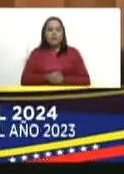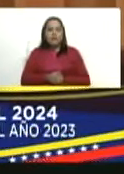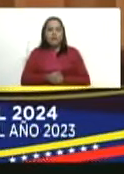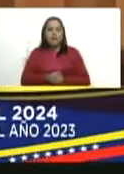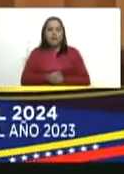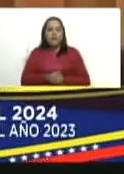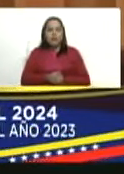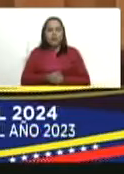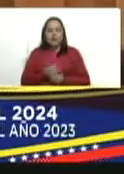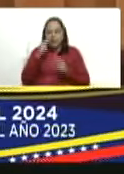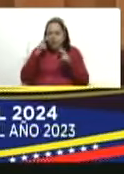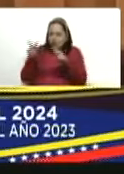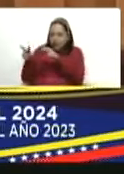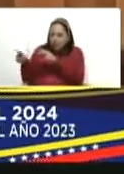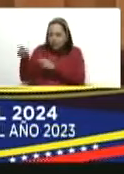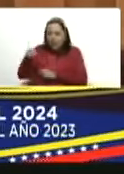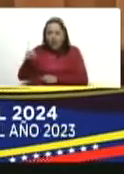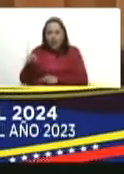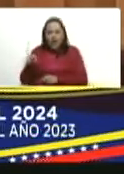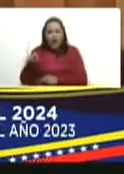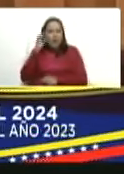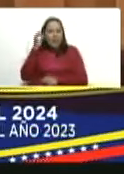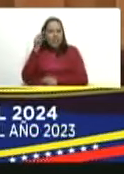Yo los veo a ustedes como amarillos.